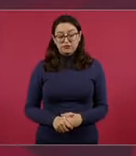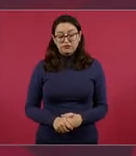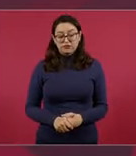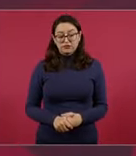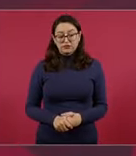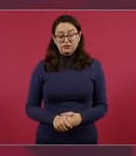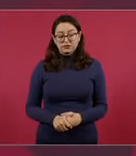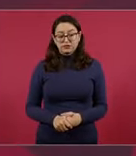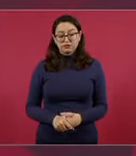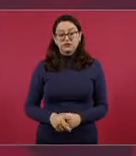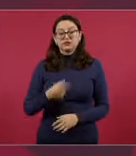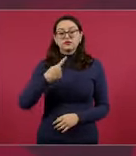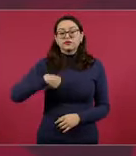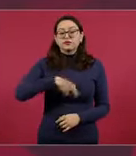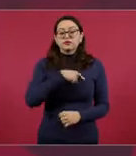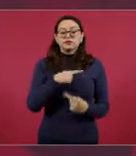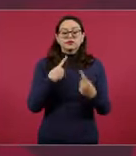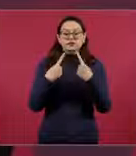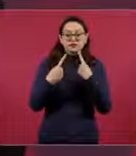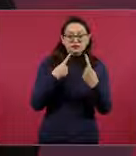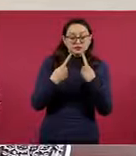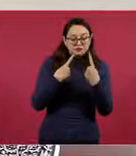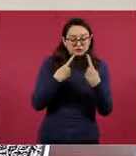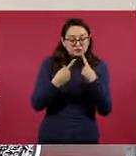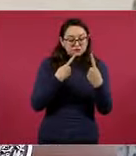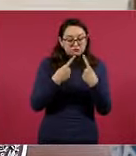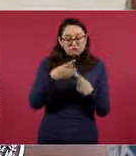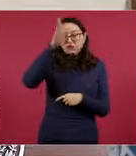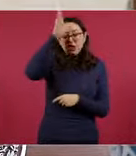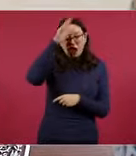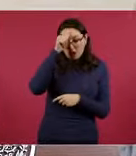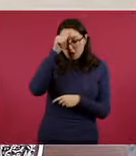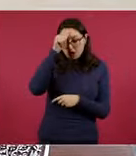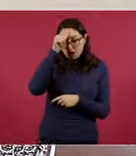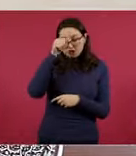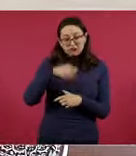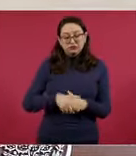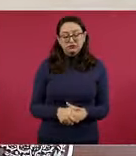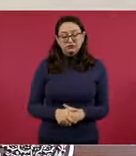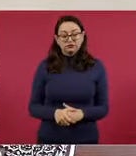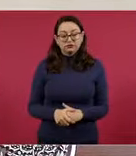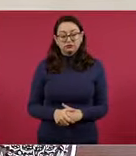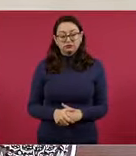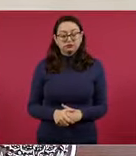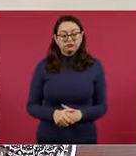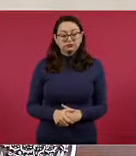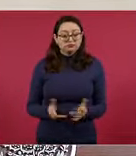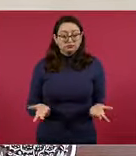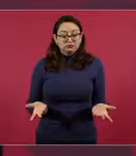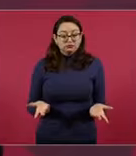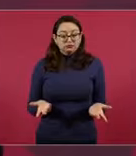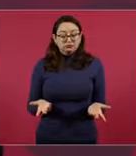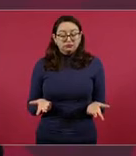estuvimos de acuerdo después de la reunión. Y entonces